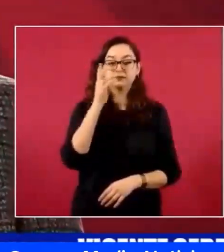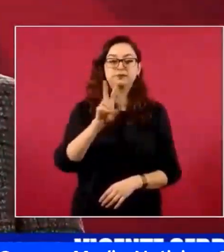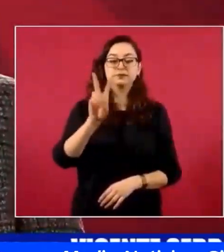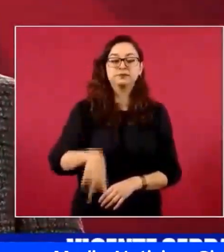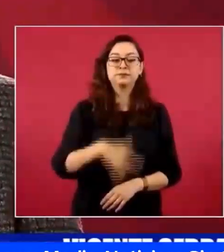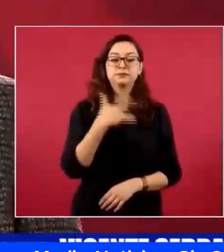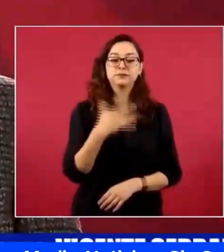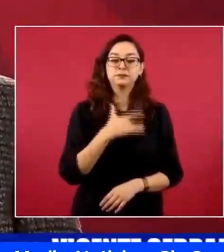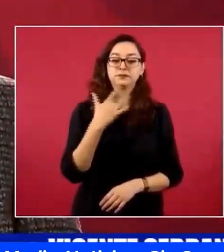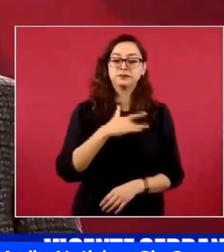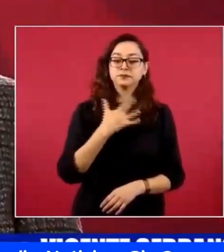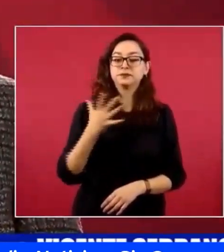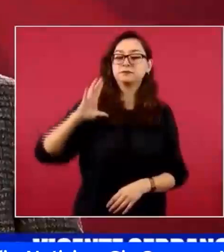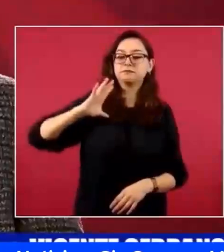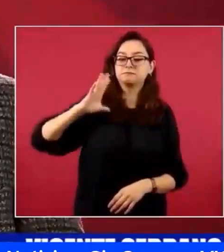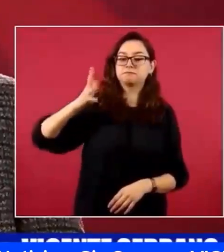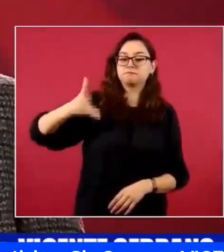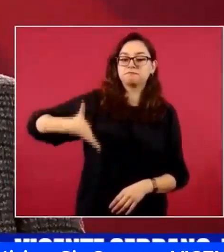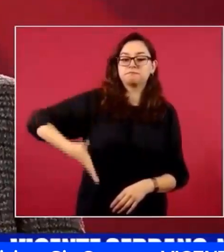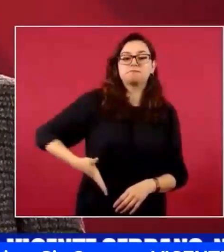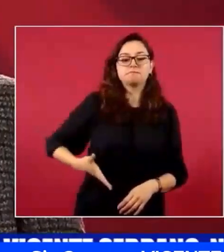orgullosos.